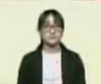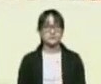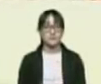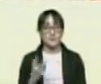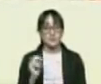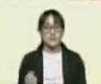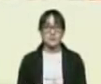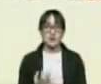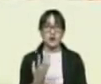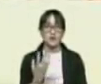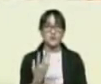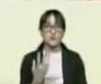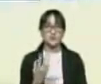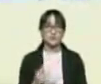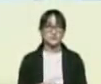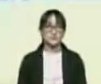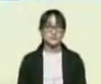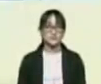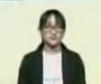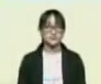20 de mayo.